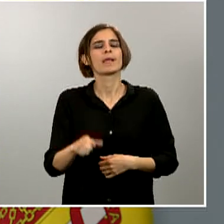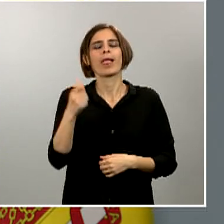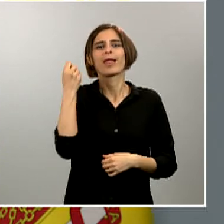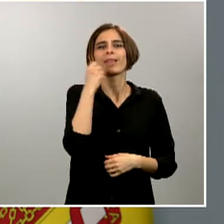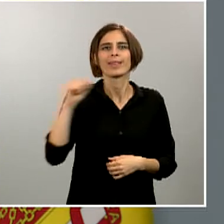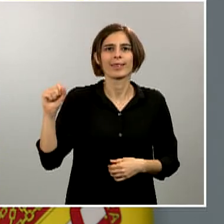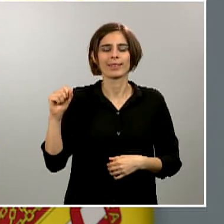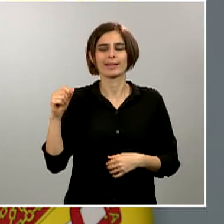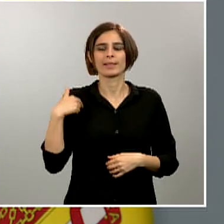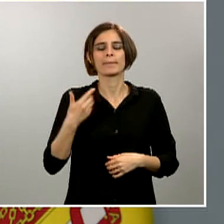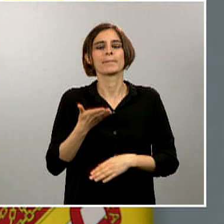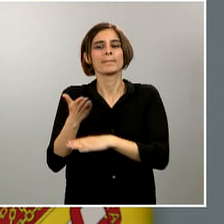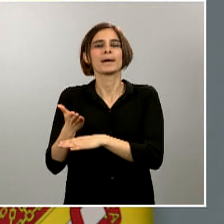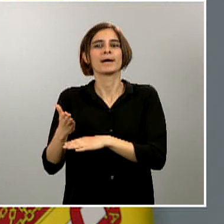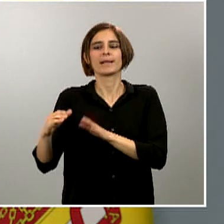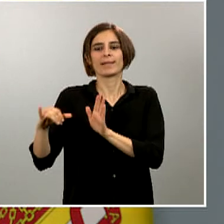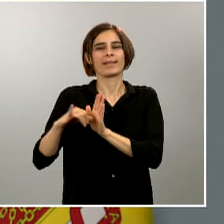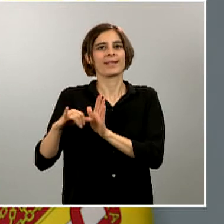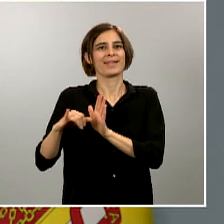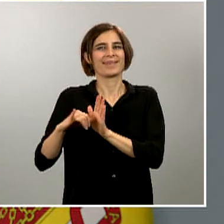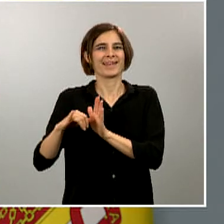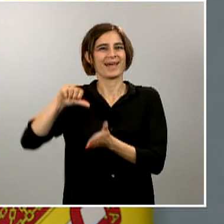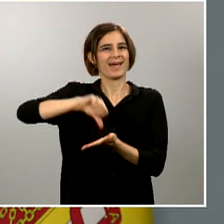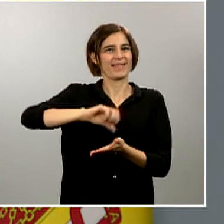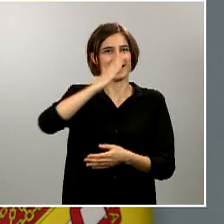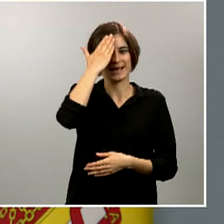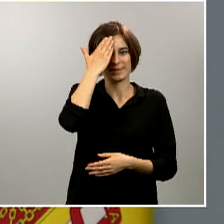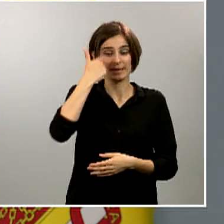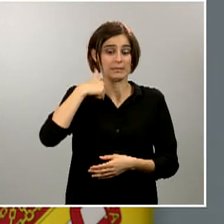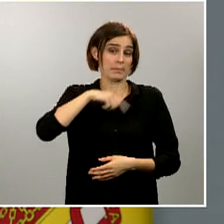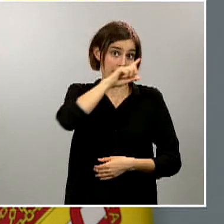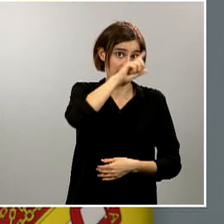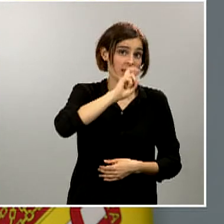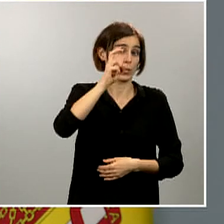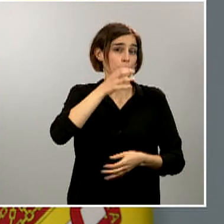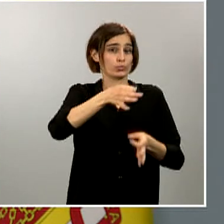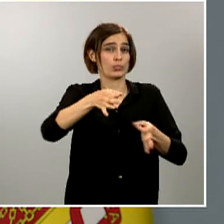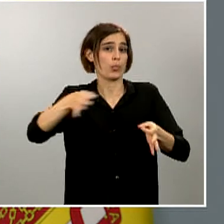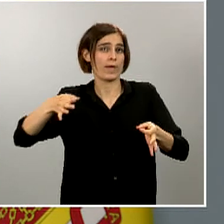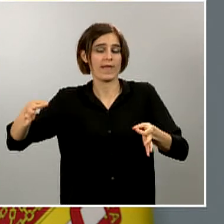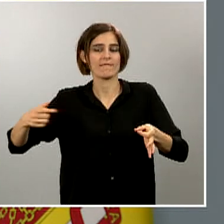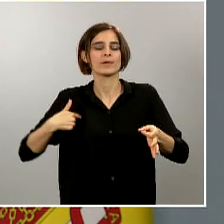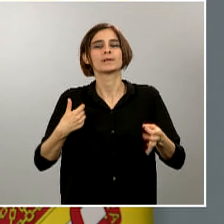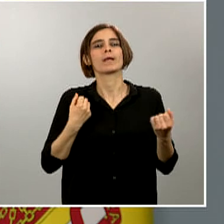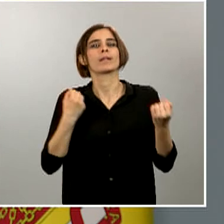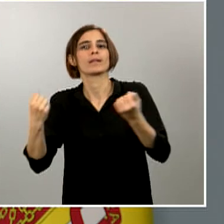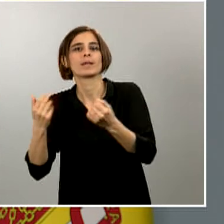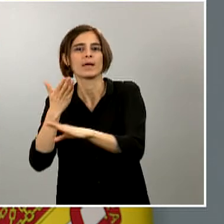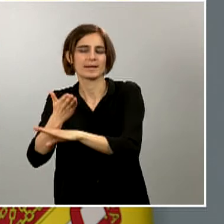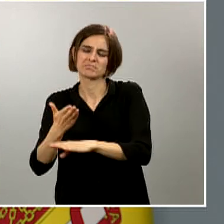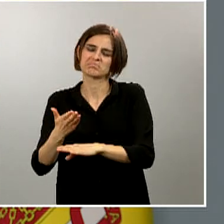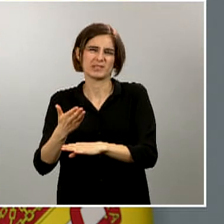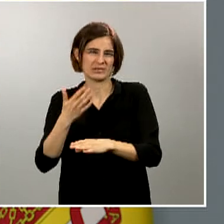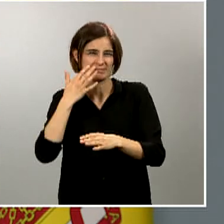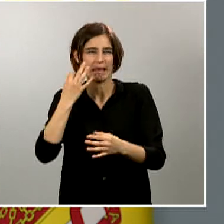zonas cercanas a la capital, a Madrid o en otras localidades a otros lugares, pero son, vuelvo a decir, movimientos